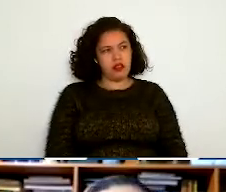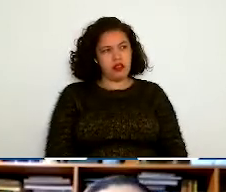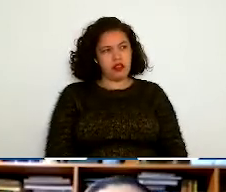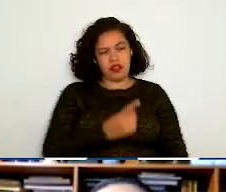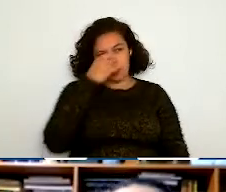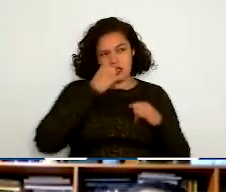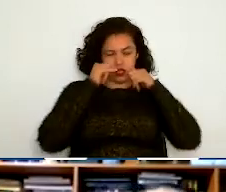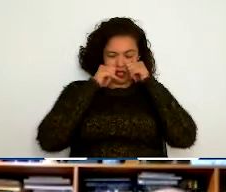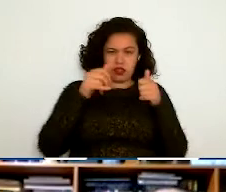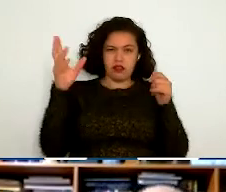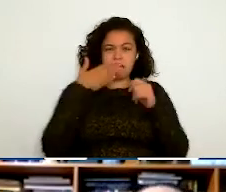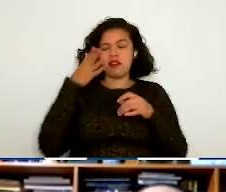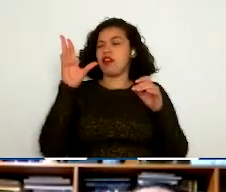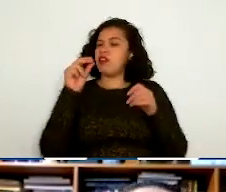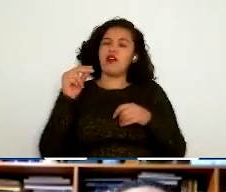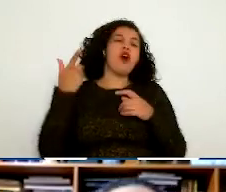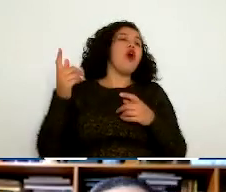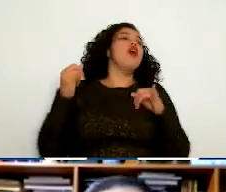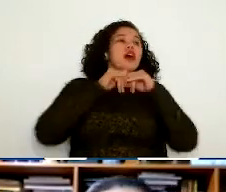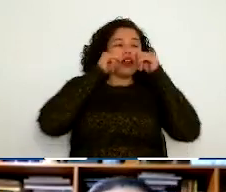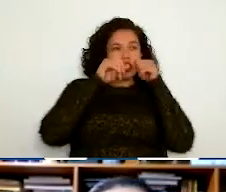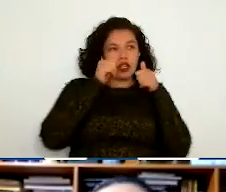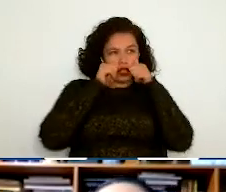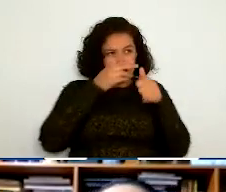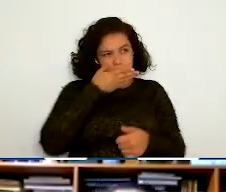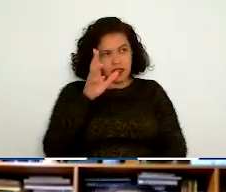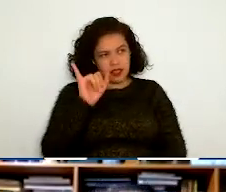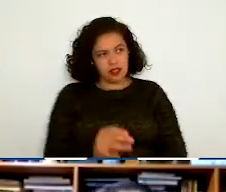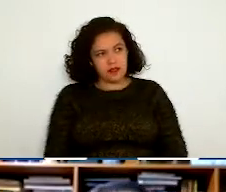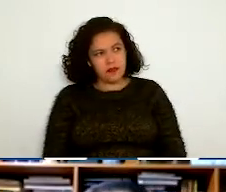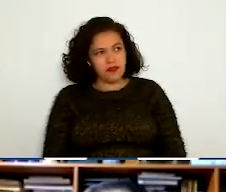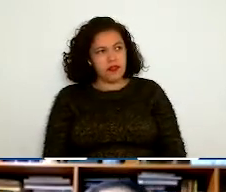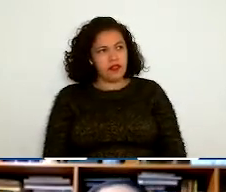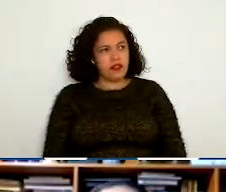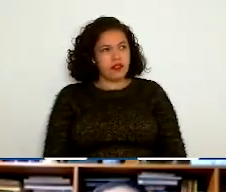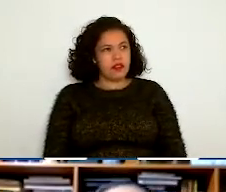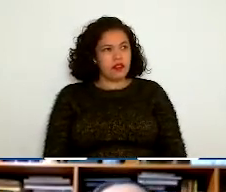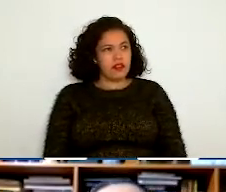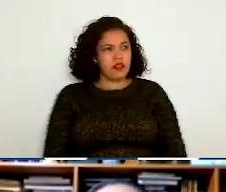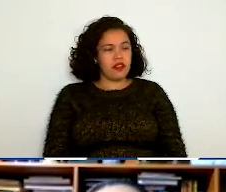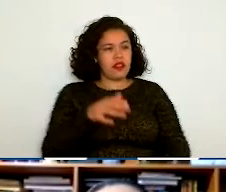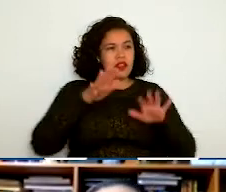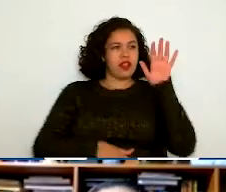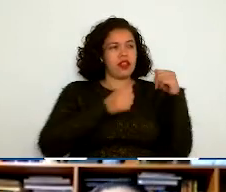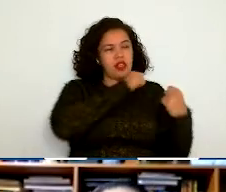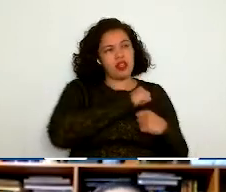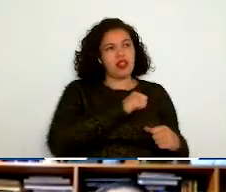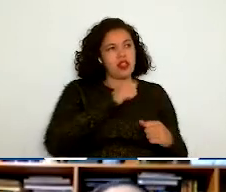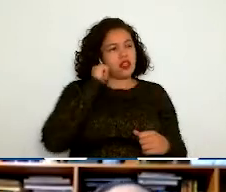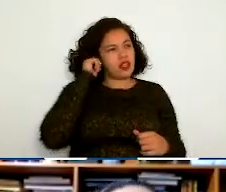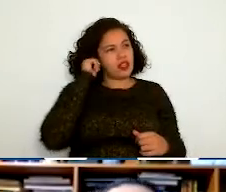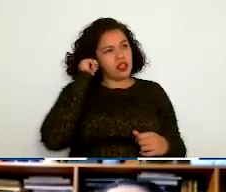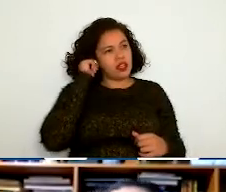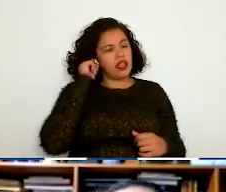bien o esa institución sí te atiende bien, porque no es como a título personal en ocasiones el hacer una